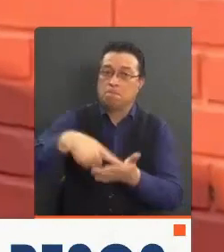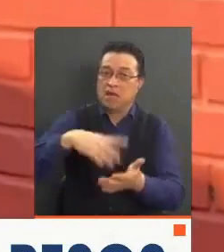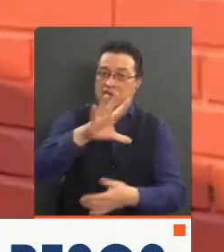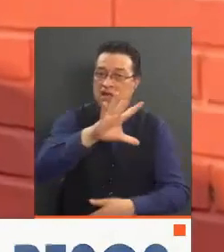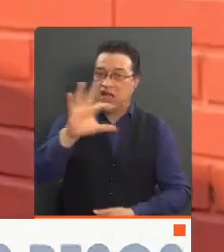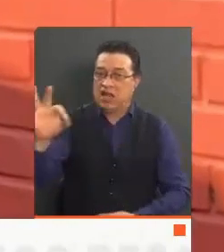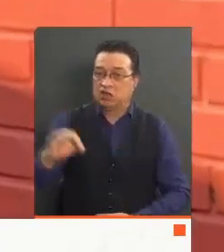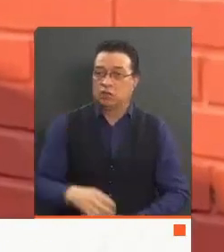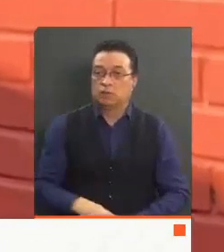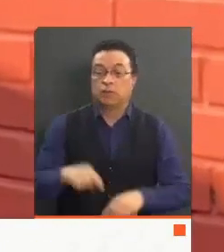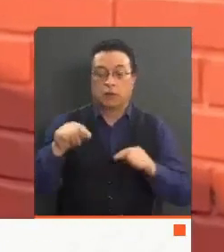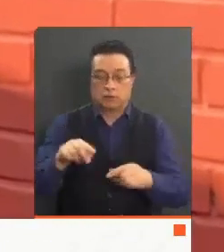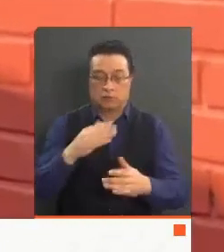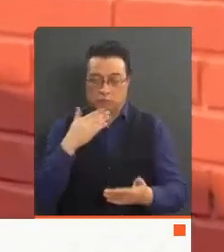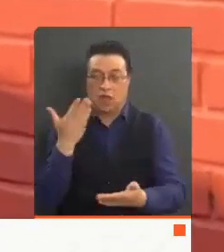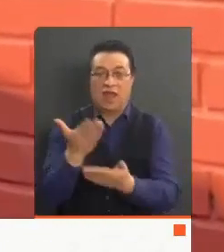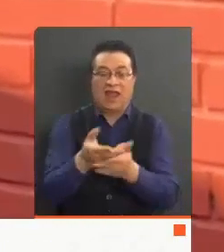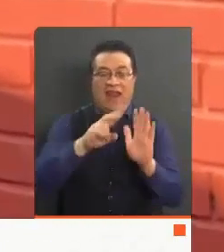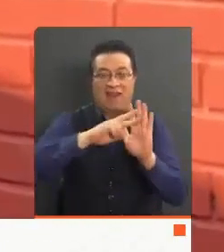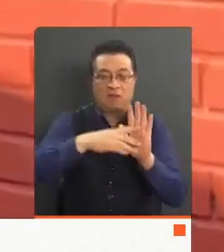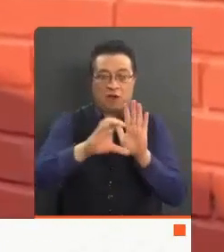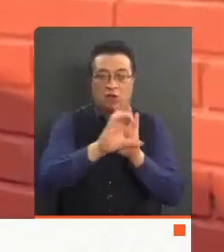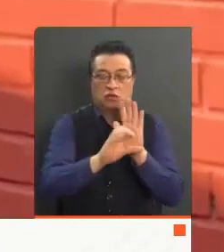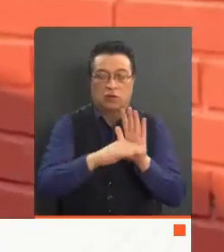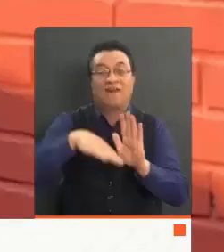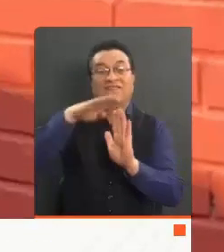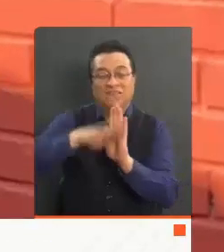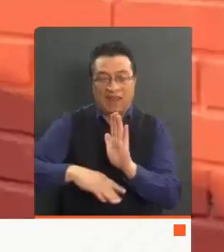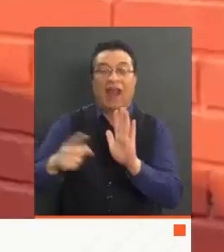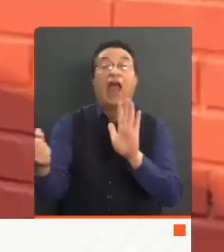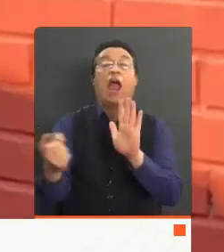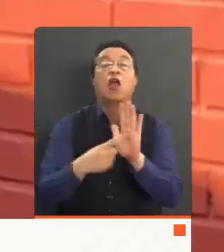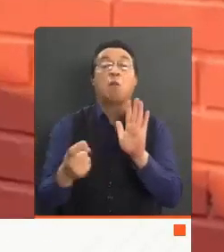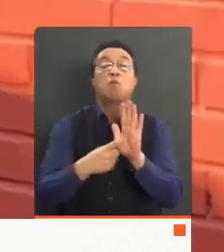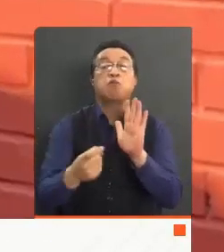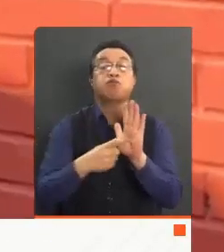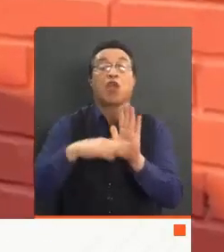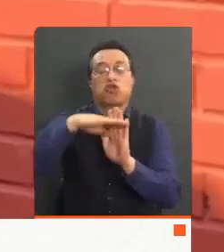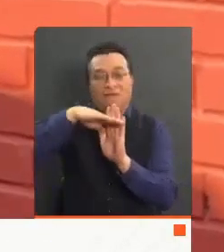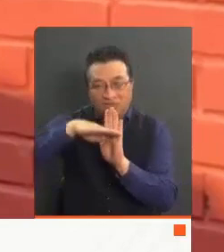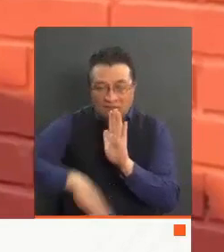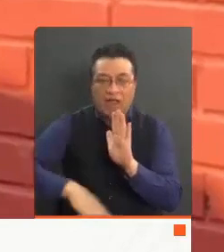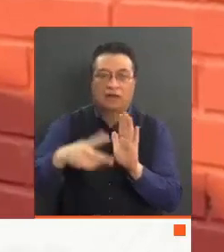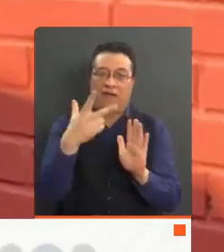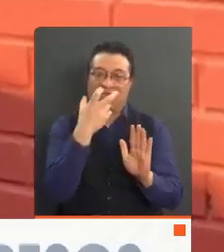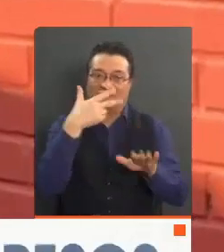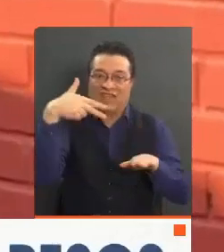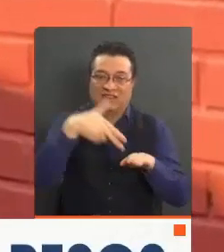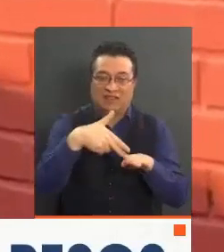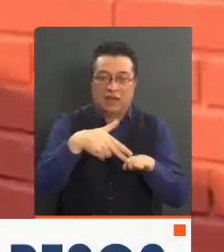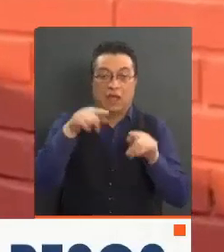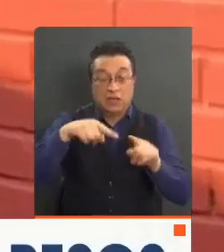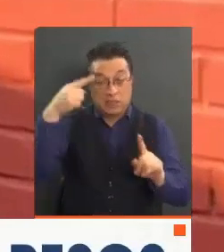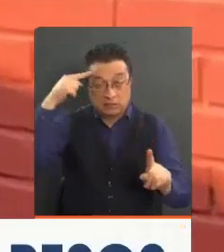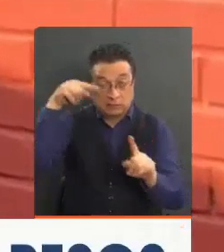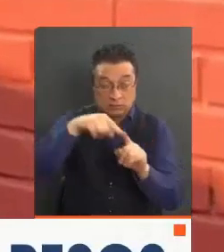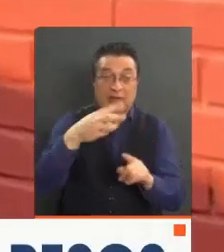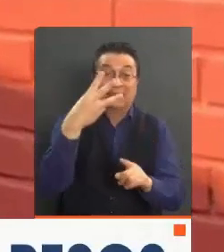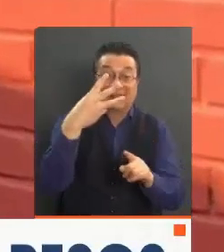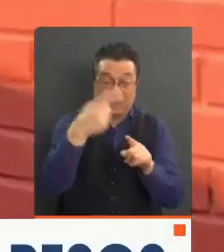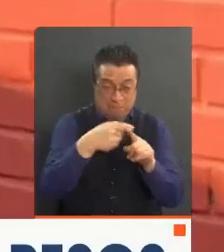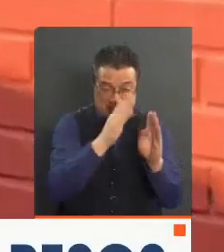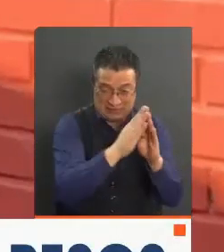presentado una reforma constitucional para rebajar el impuesto específico a los combustibles. La idea de este mecanismo es que durante 3 meses,